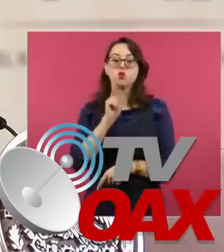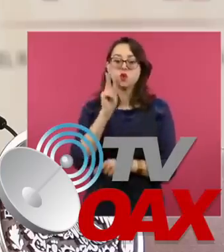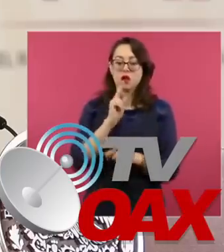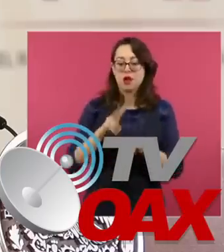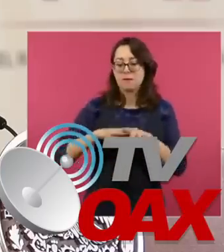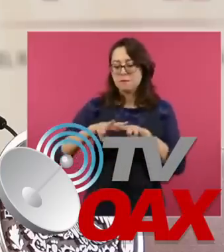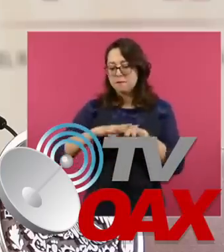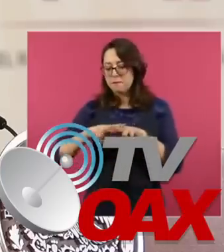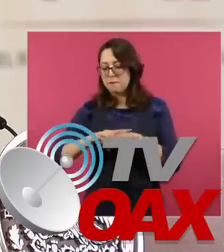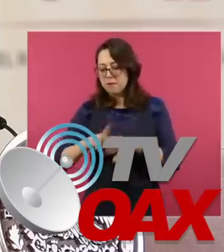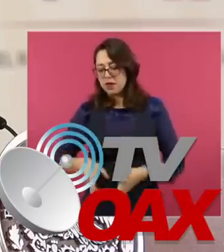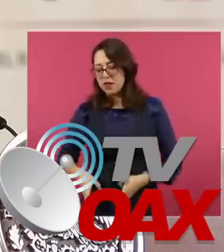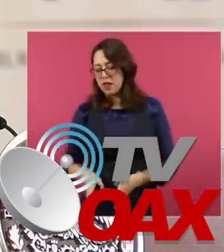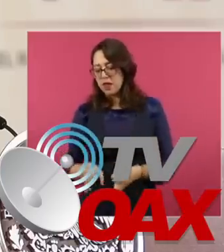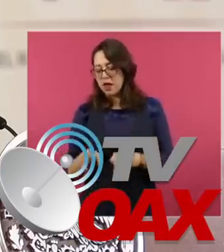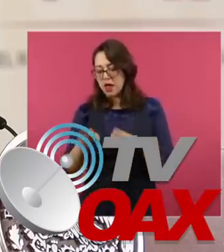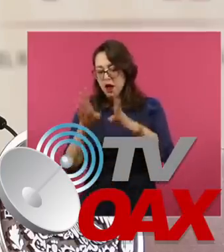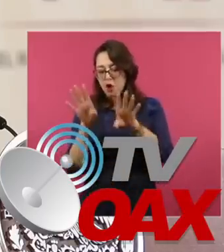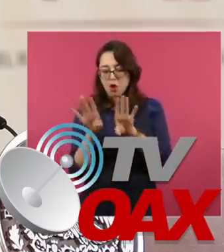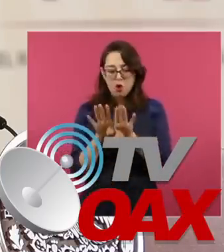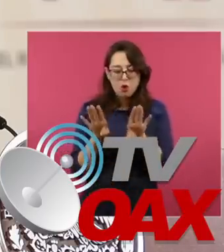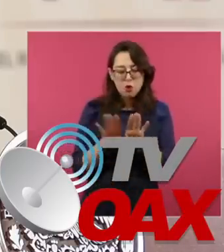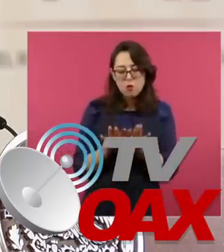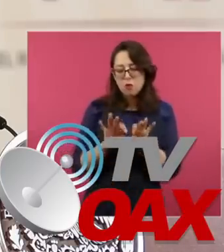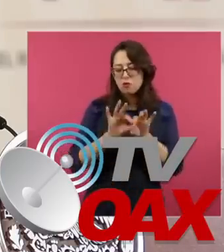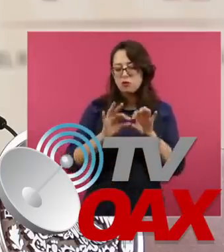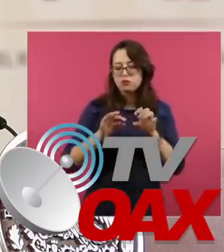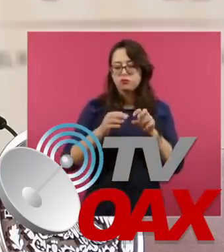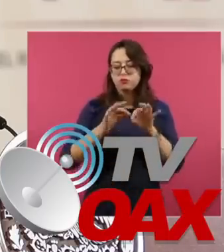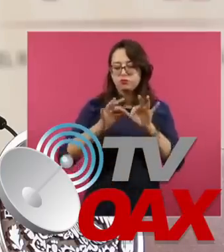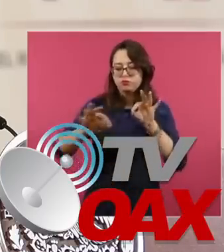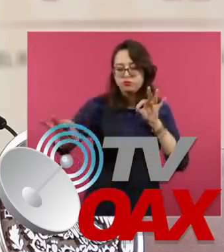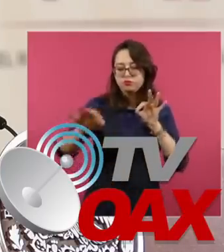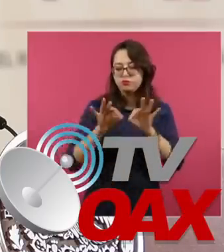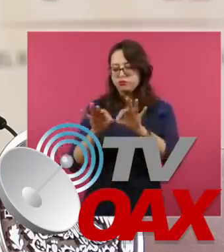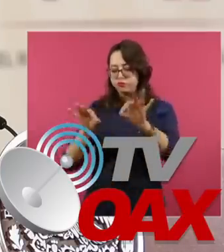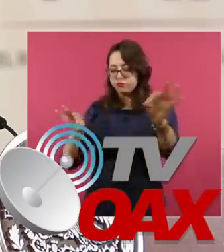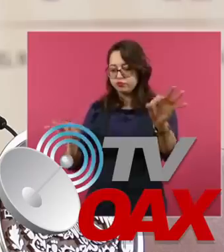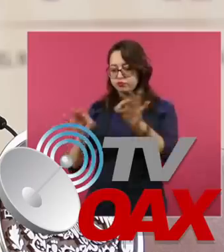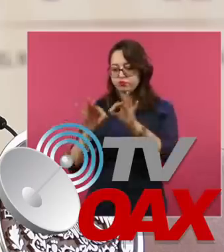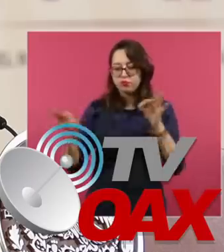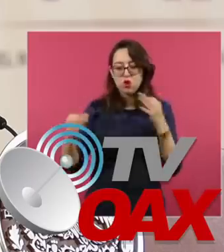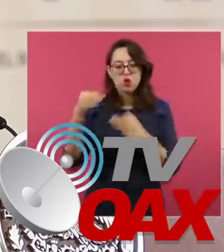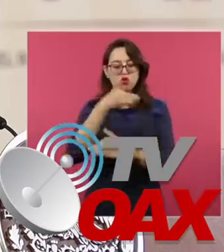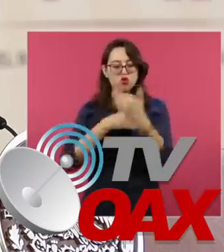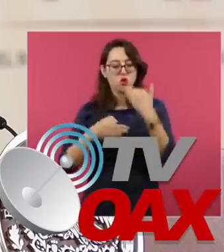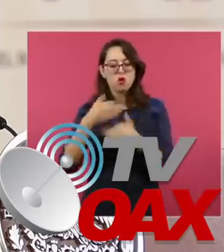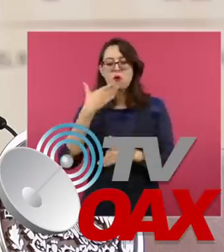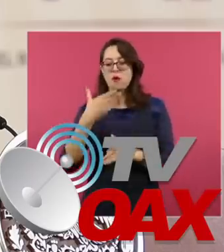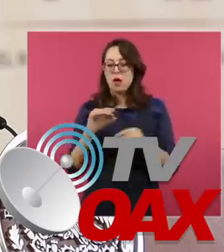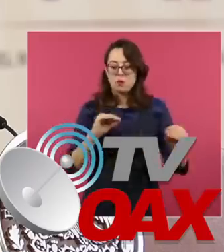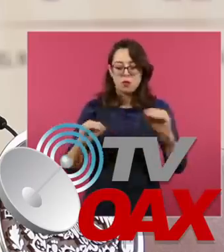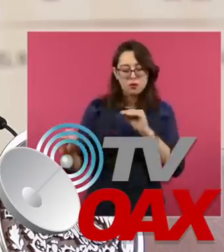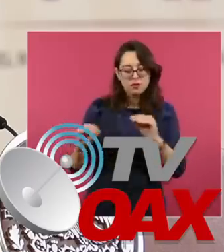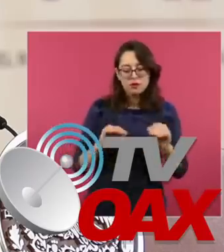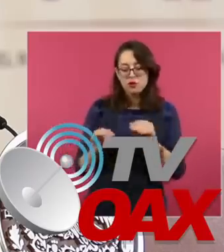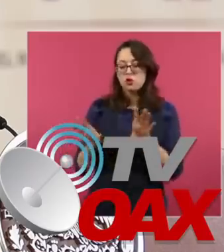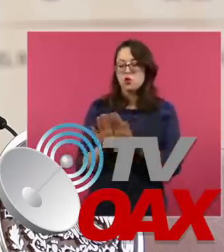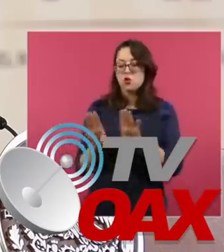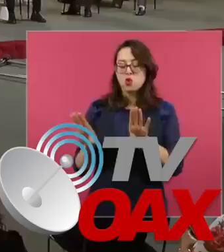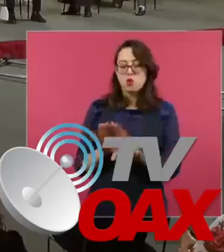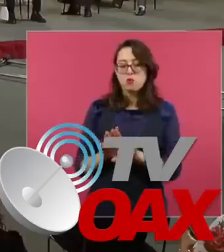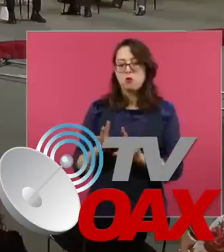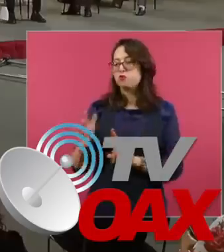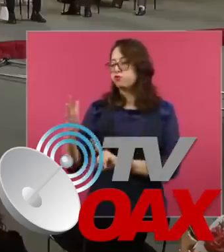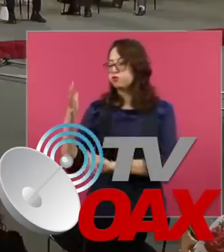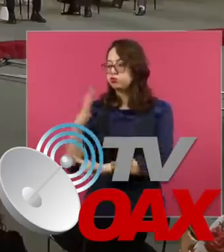vía, las condiciones de la vía, que realmente estén todas las nivelaciones, que se pueda tener todo el tipo de movimientos, todas las zonas que deben de